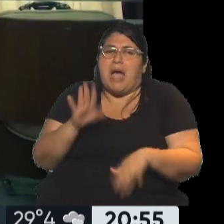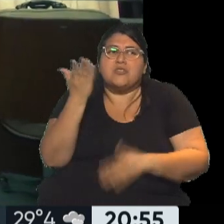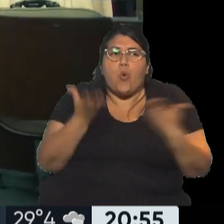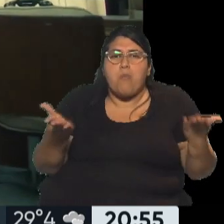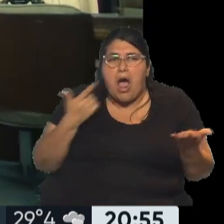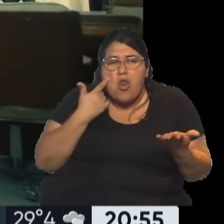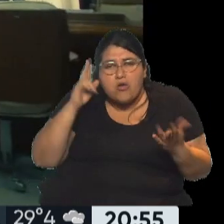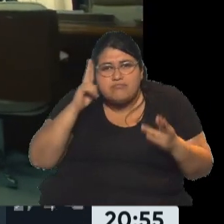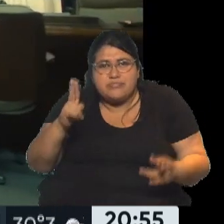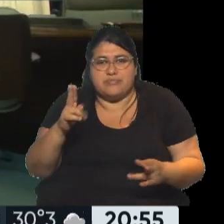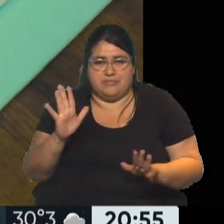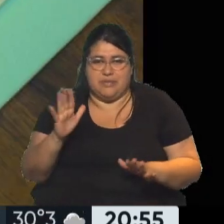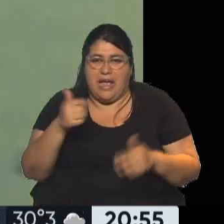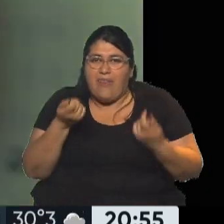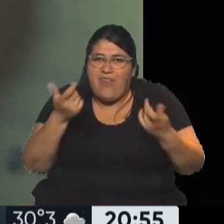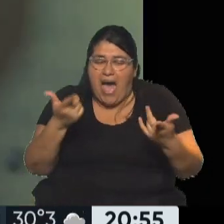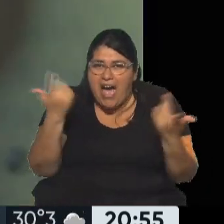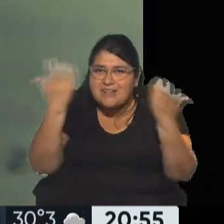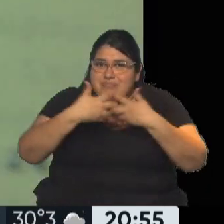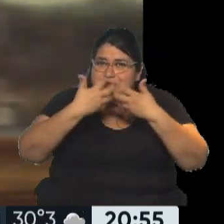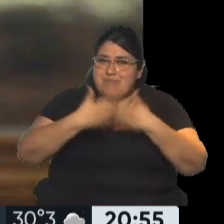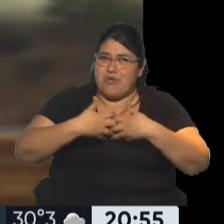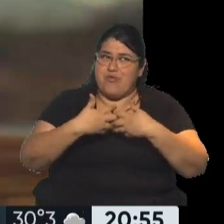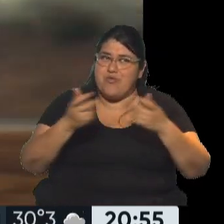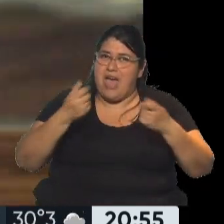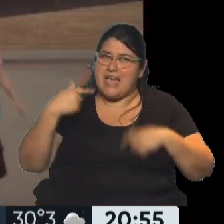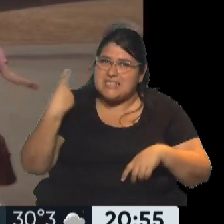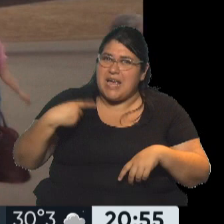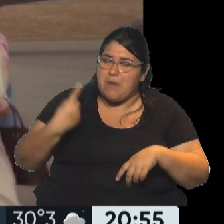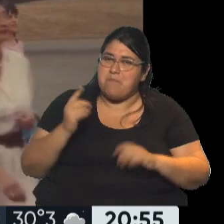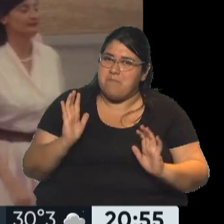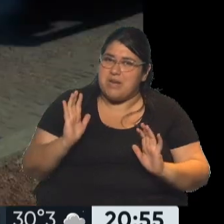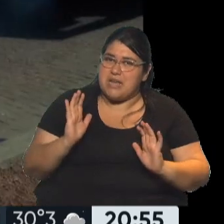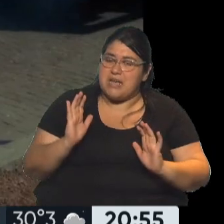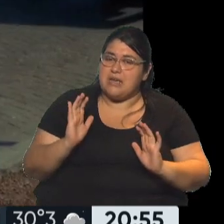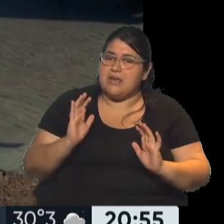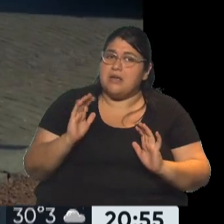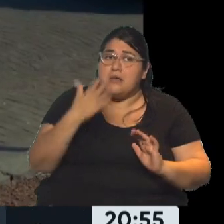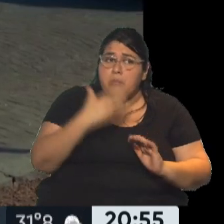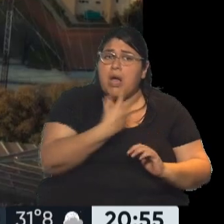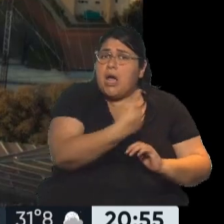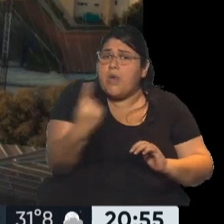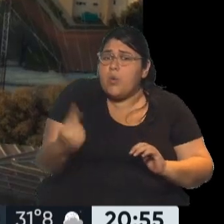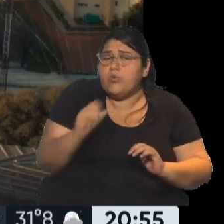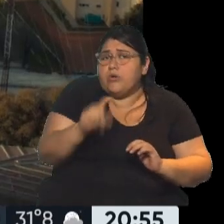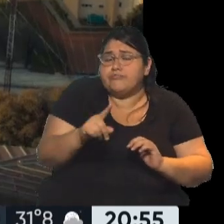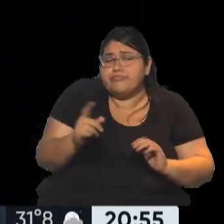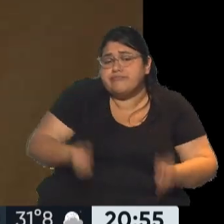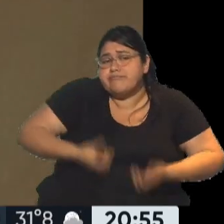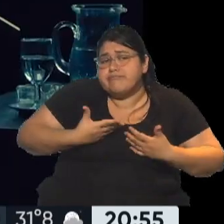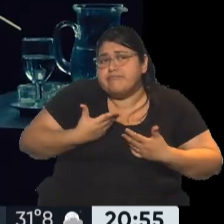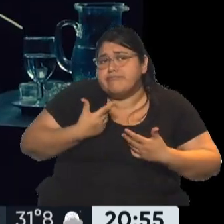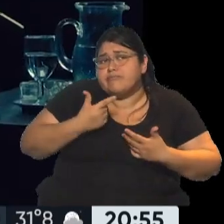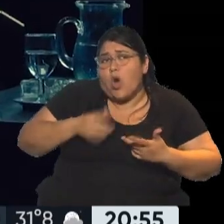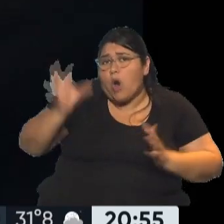produzca ese debate, ¿no? Esa permanente reflexión, y que cada uno se sienta habilitado o capacitado